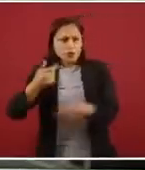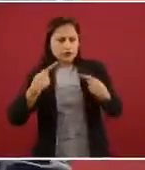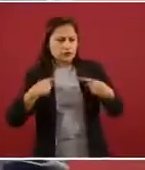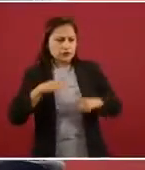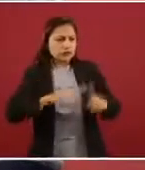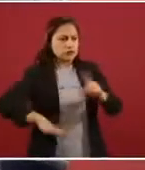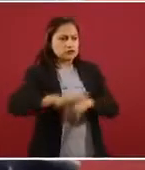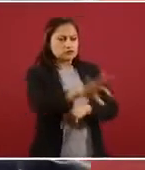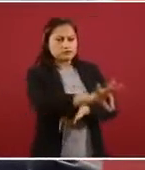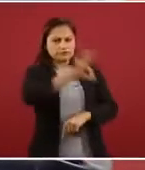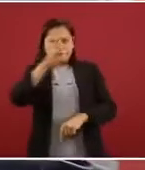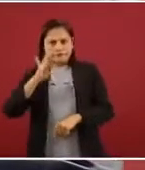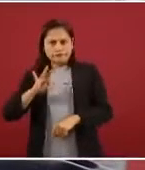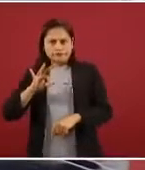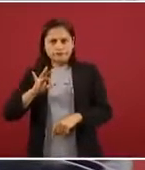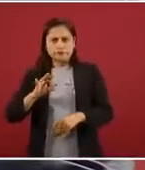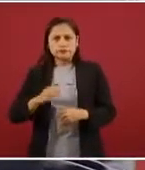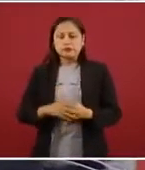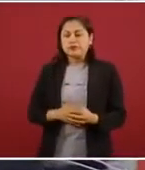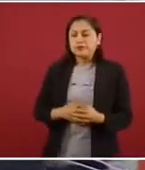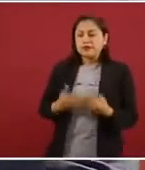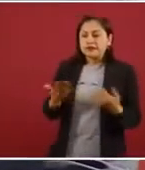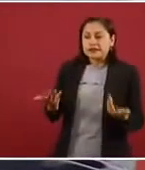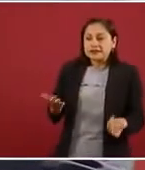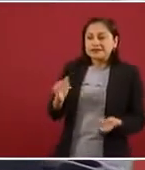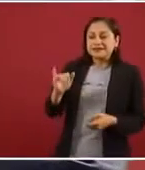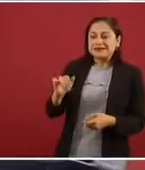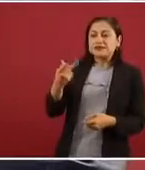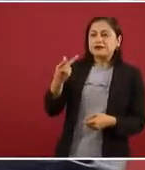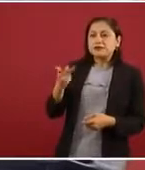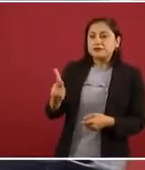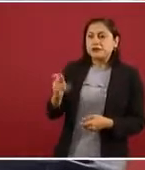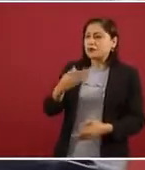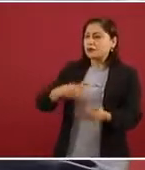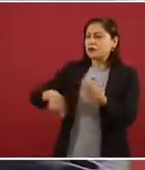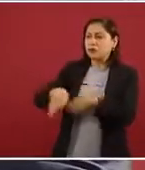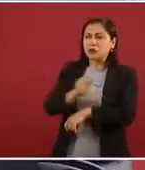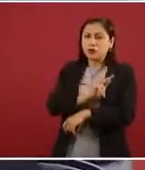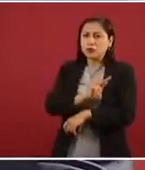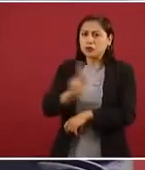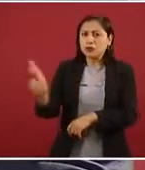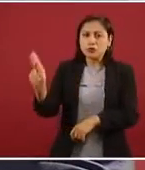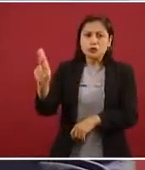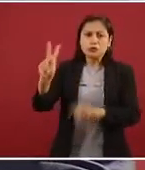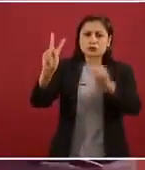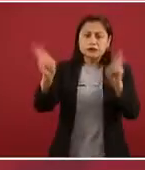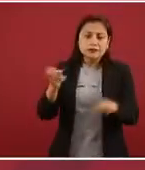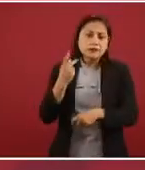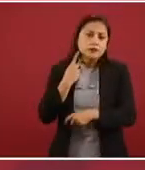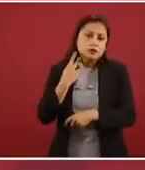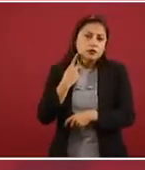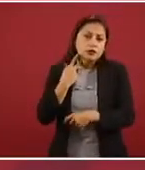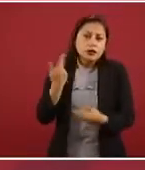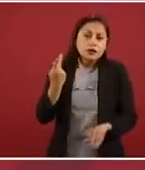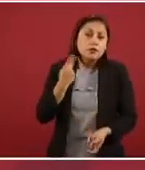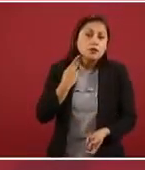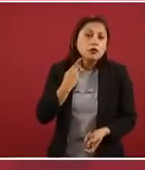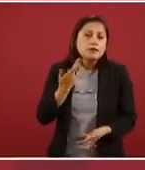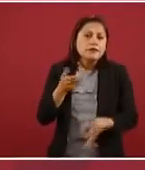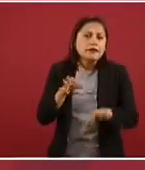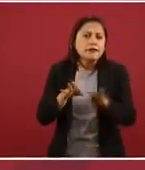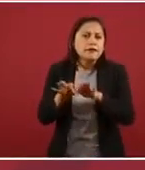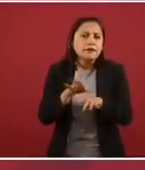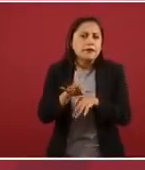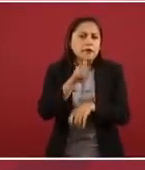es que todos están metidos en la política. La política es un oficio noble. La política es